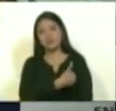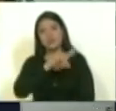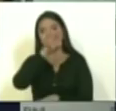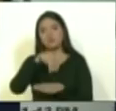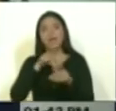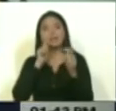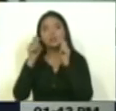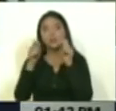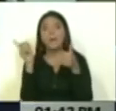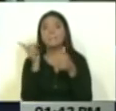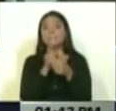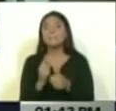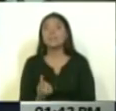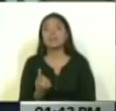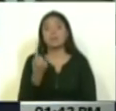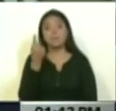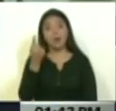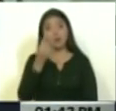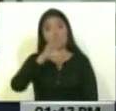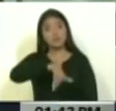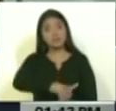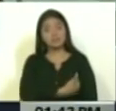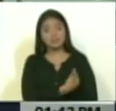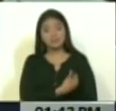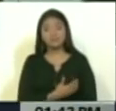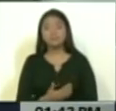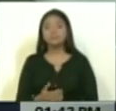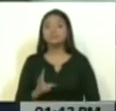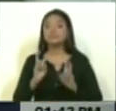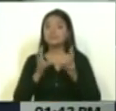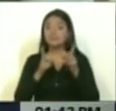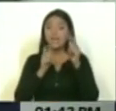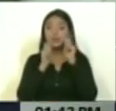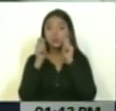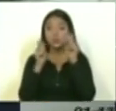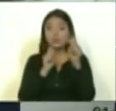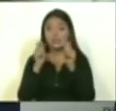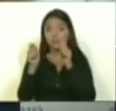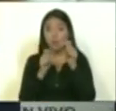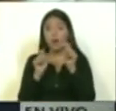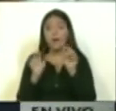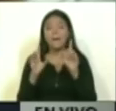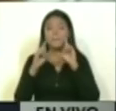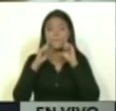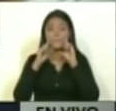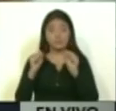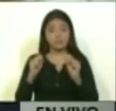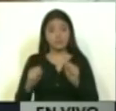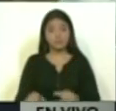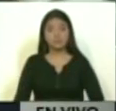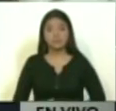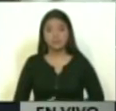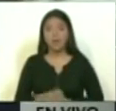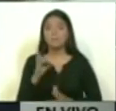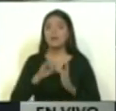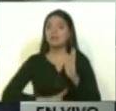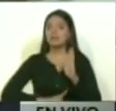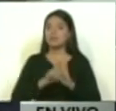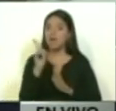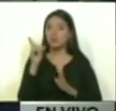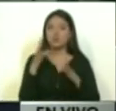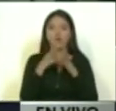Turismo. Primero, que es la primera universidad en el sector turismo especialísima para el desarrollo de